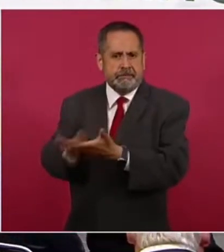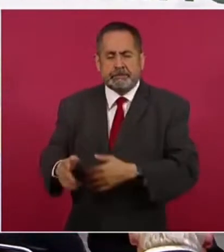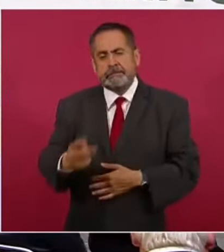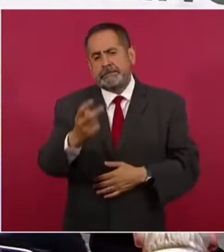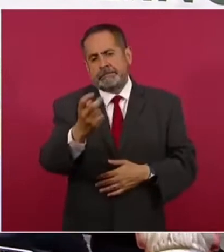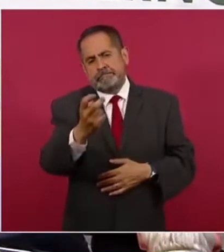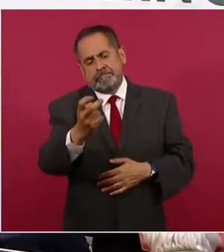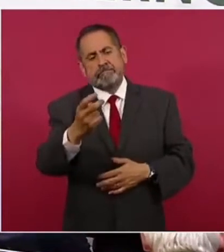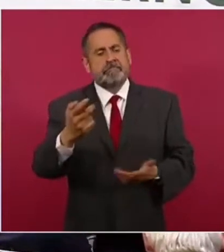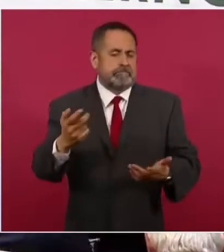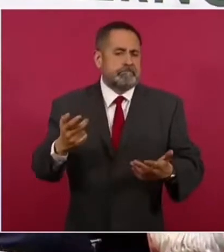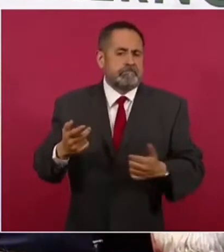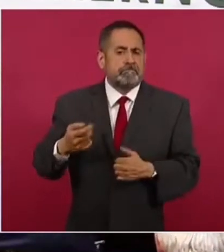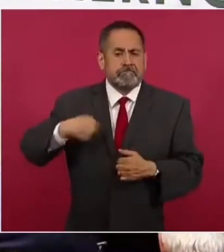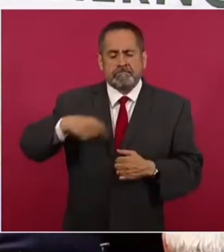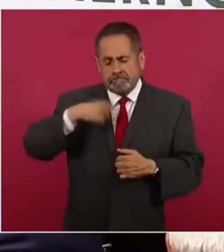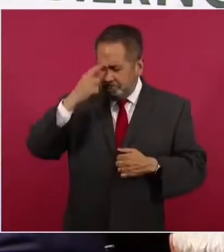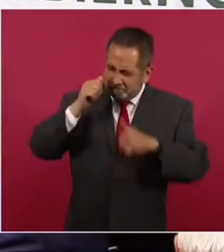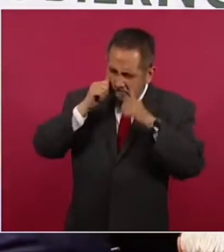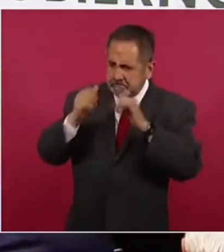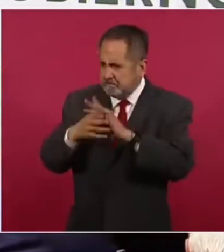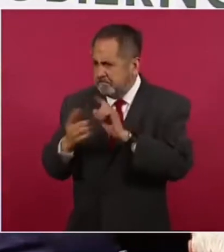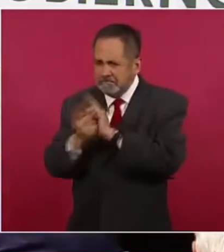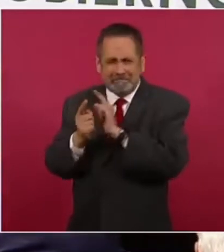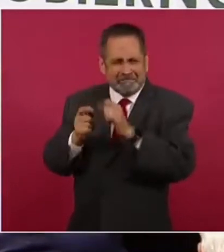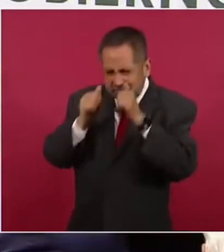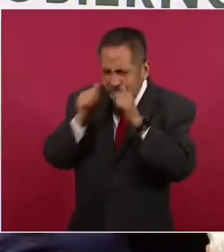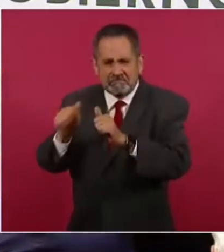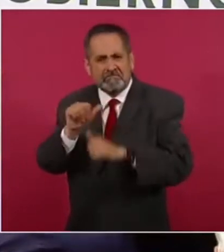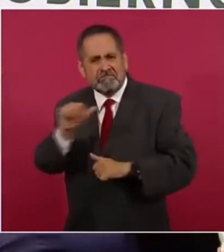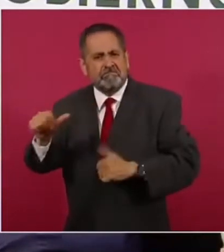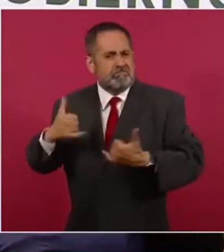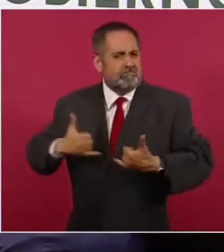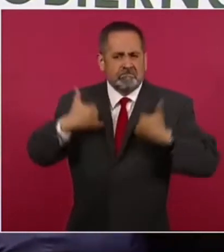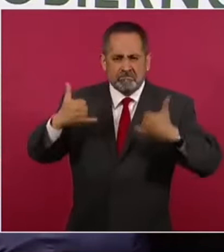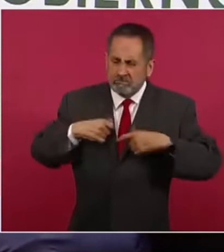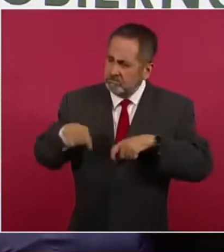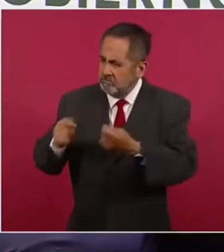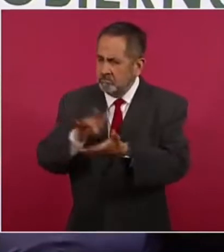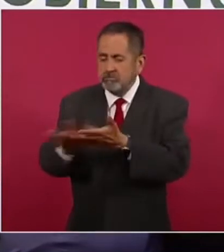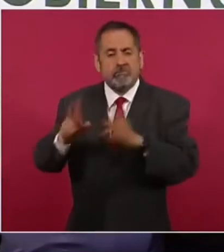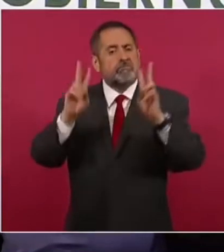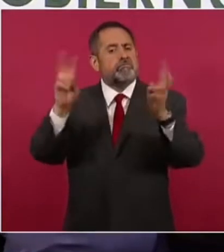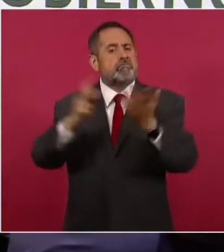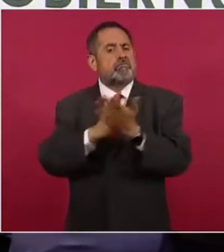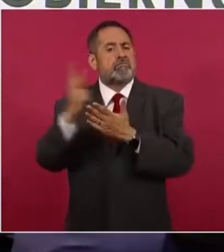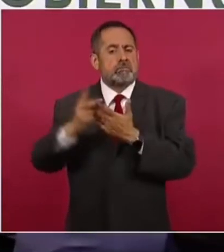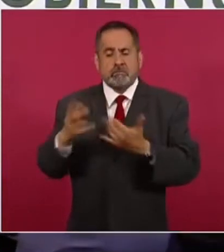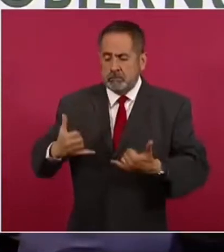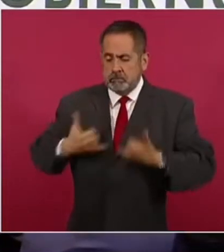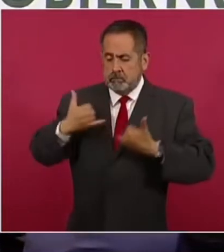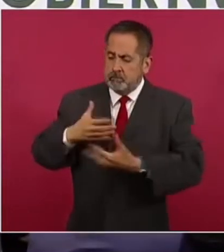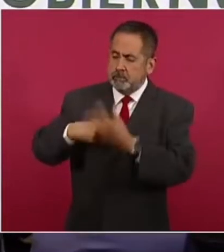estamos atendiendo a los jóvenes con el programa Jóvenes Construyendo el